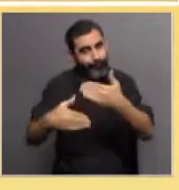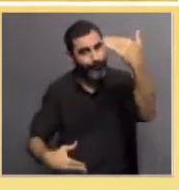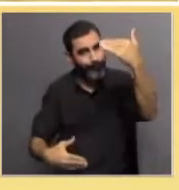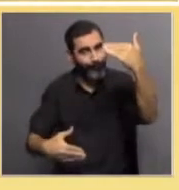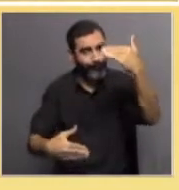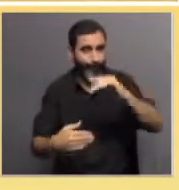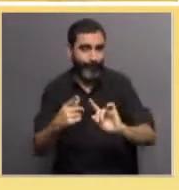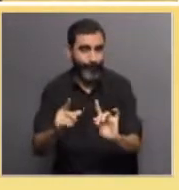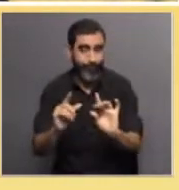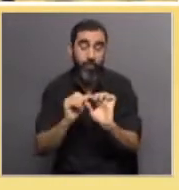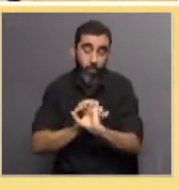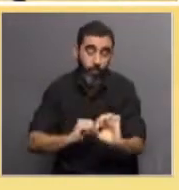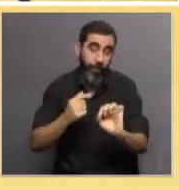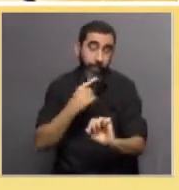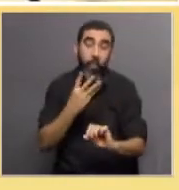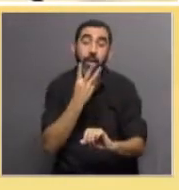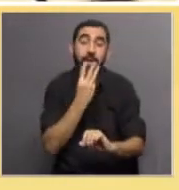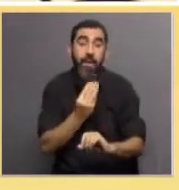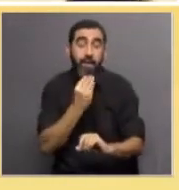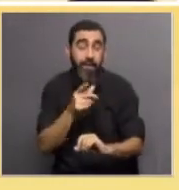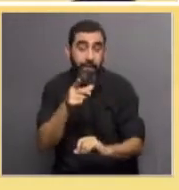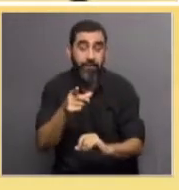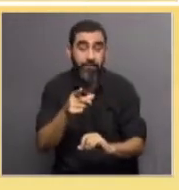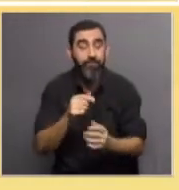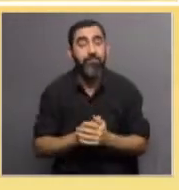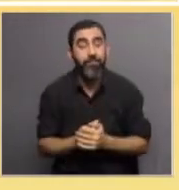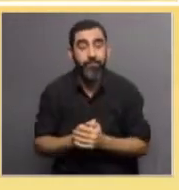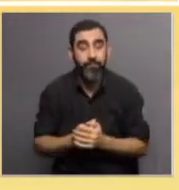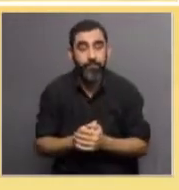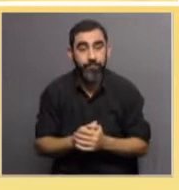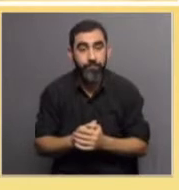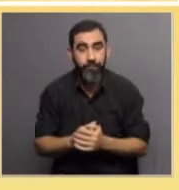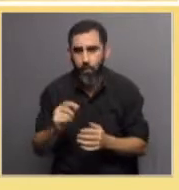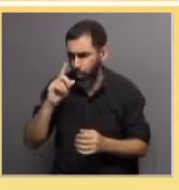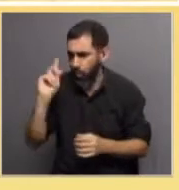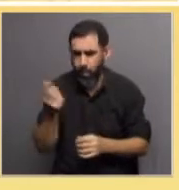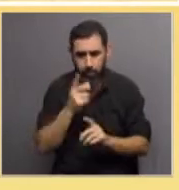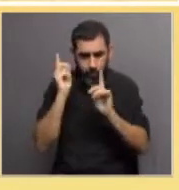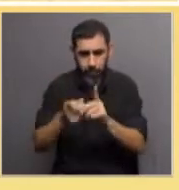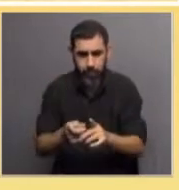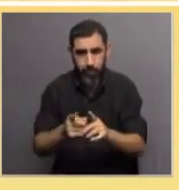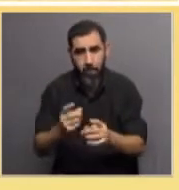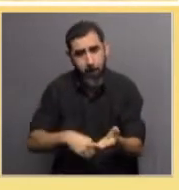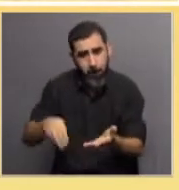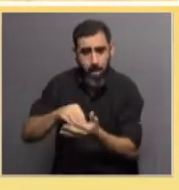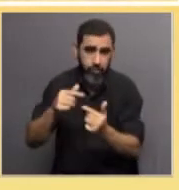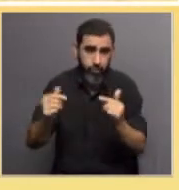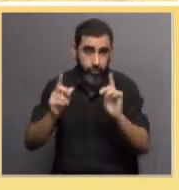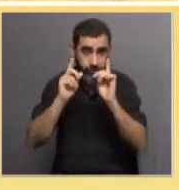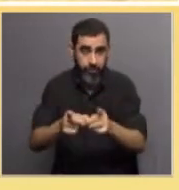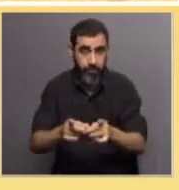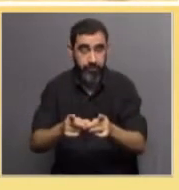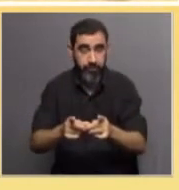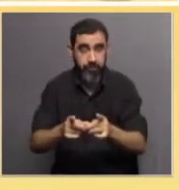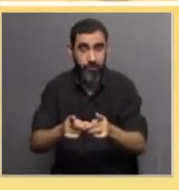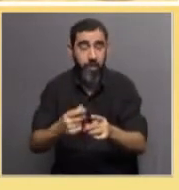curvas y se veía en Israel entonces bastante rápidamente, porque aparte lo acompañaron con otras medidas, ¿no?